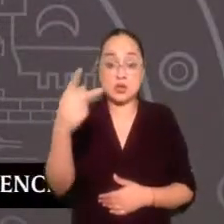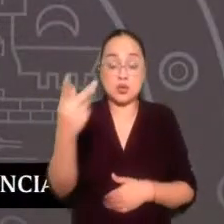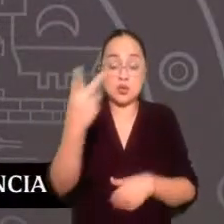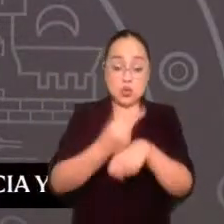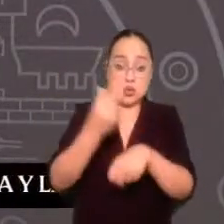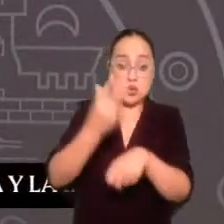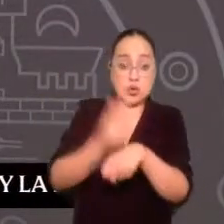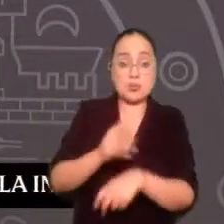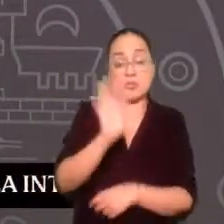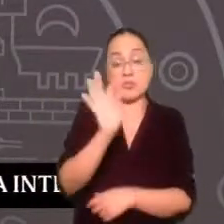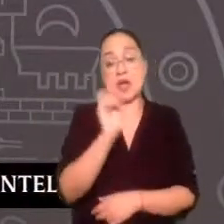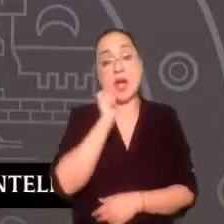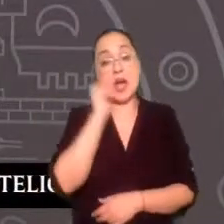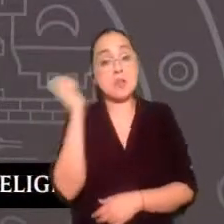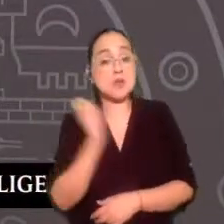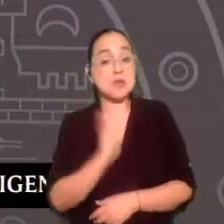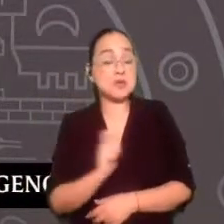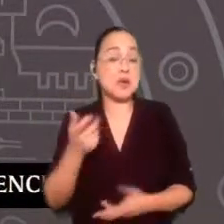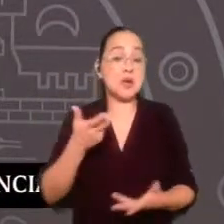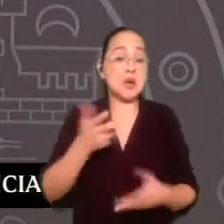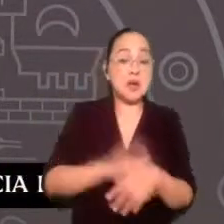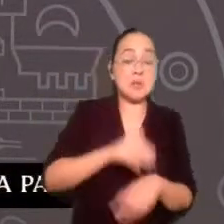sea de ustedes y que les vaya,